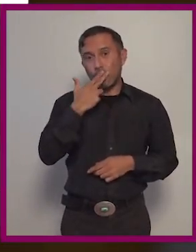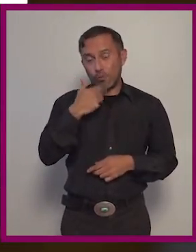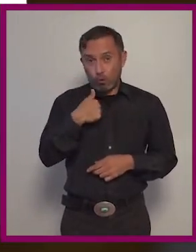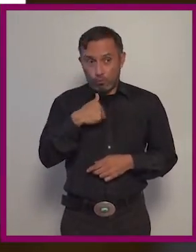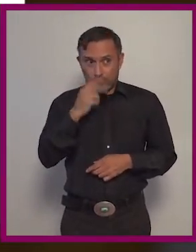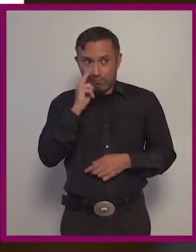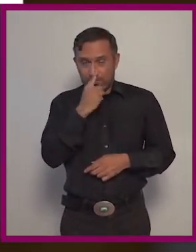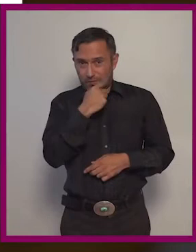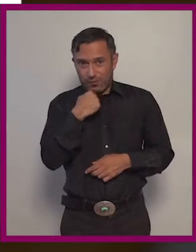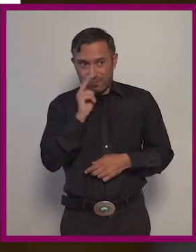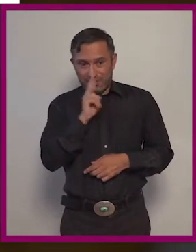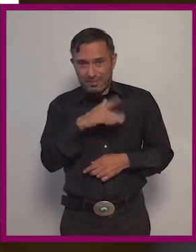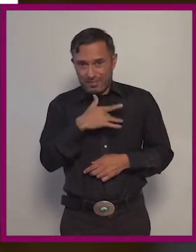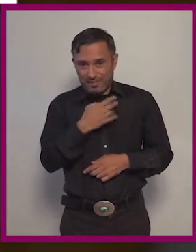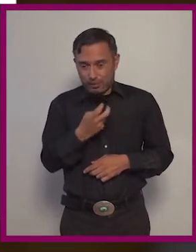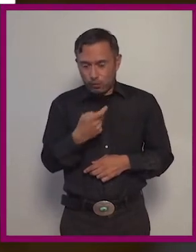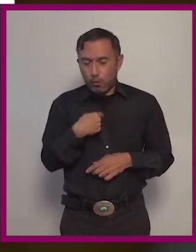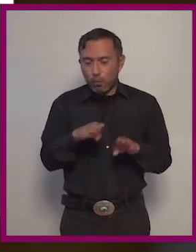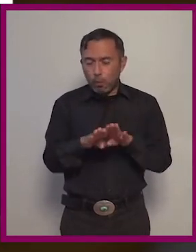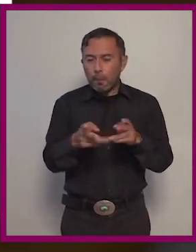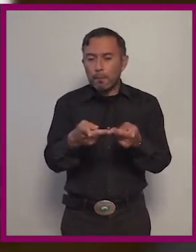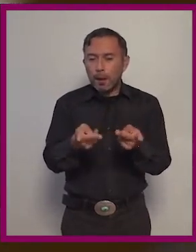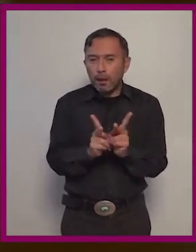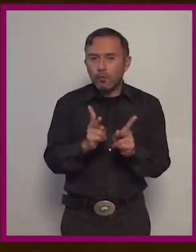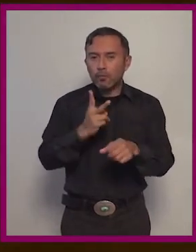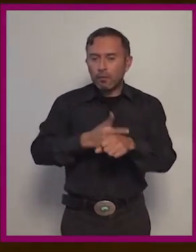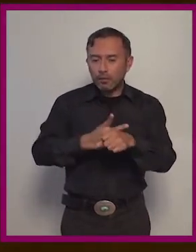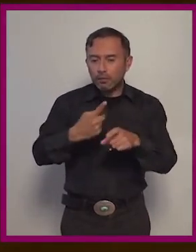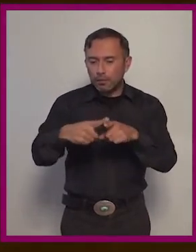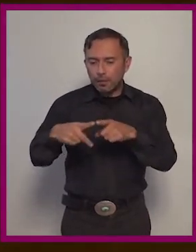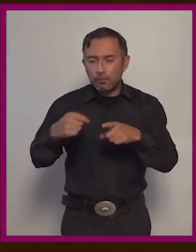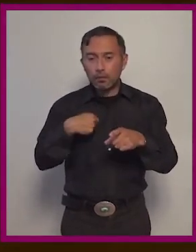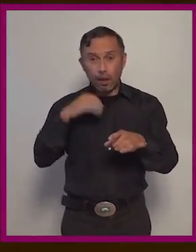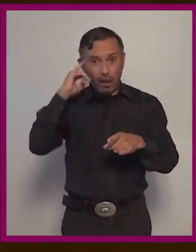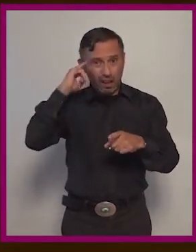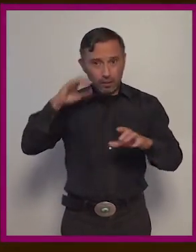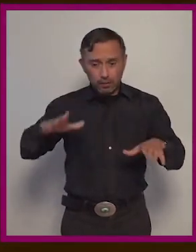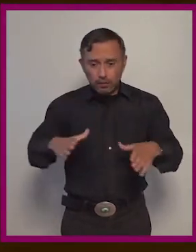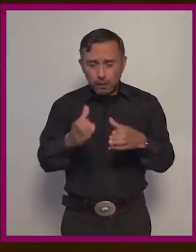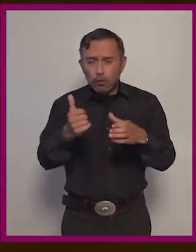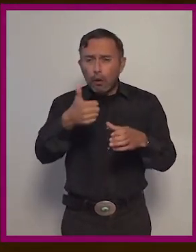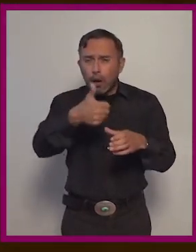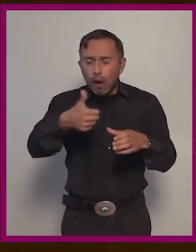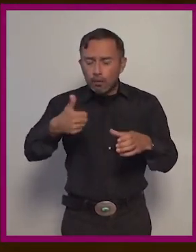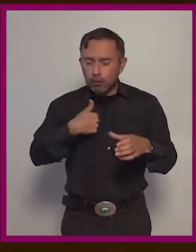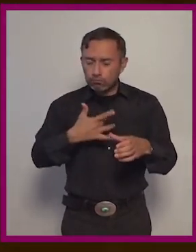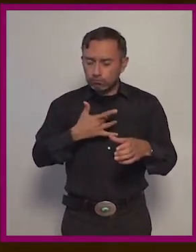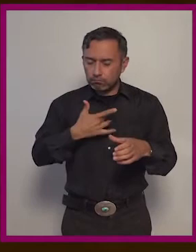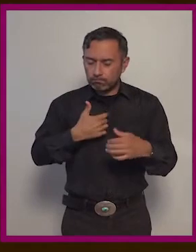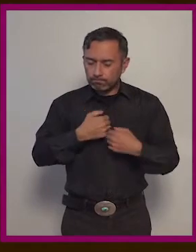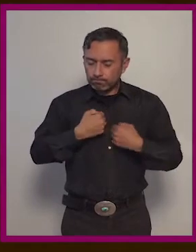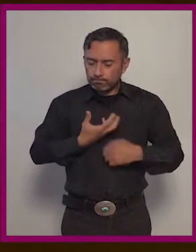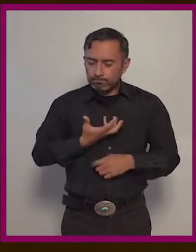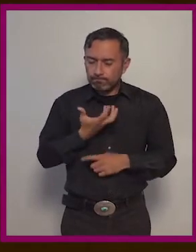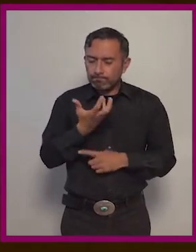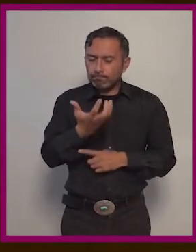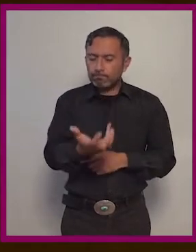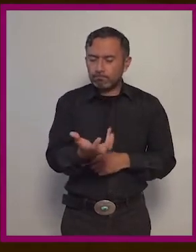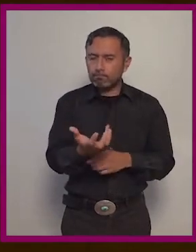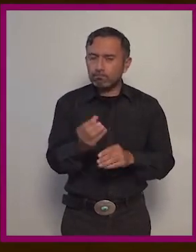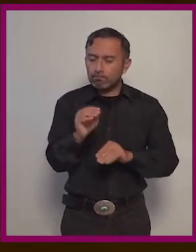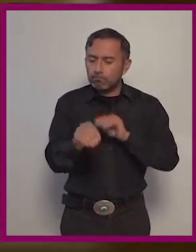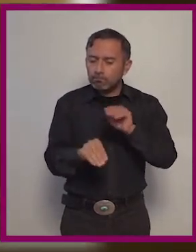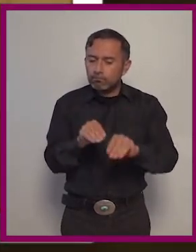través de mis piezas, ¿no? Como artesano tú transmites lo que eres en cada pieza y para la gente eso es lo más